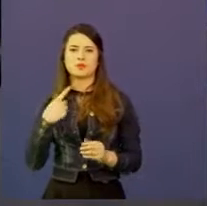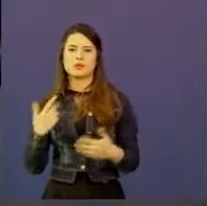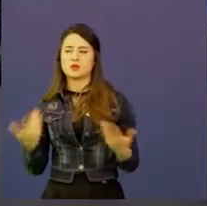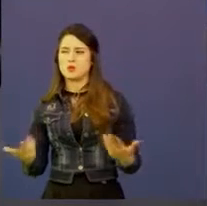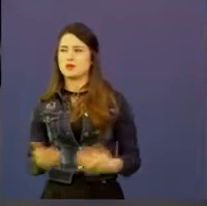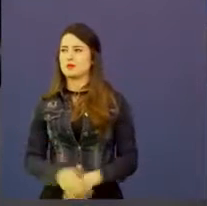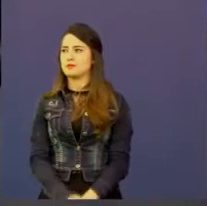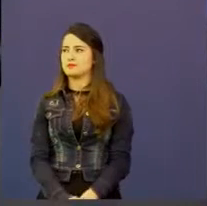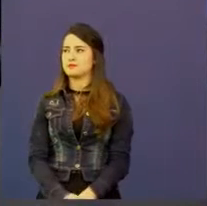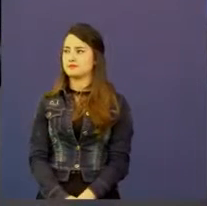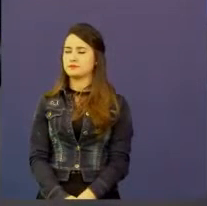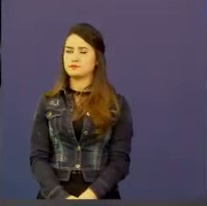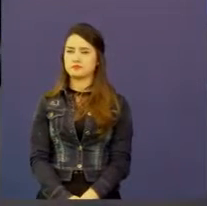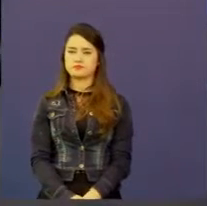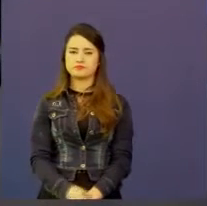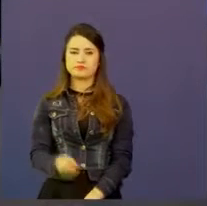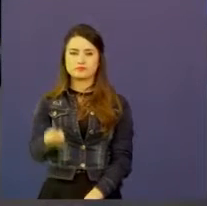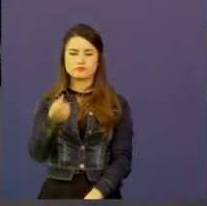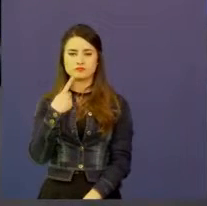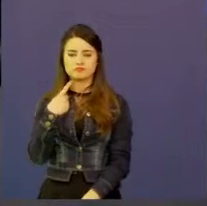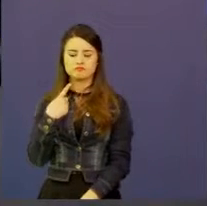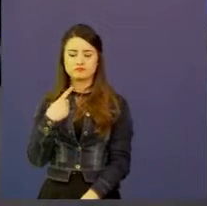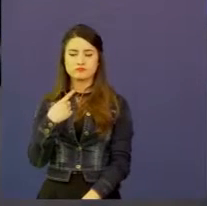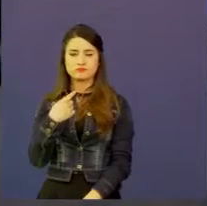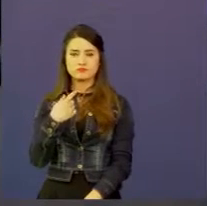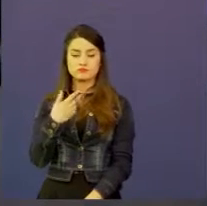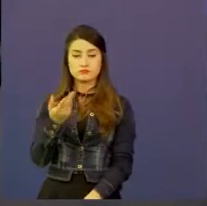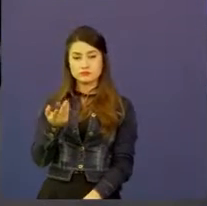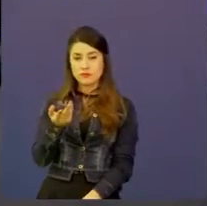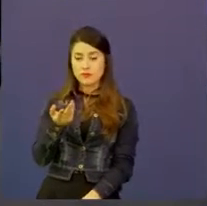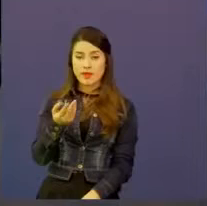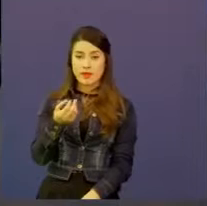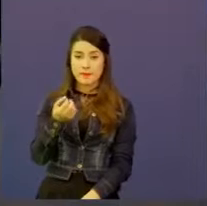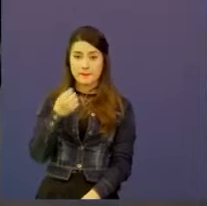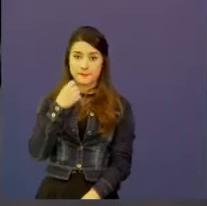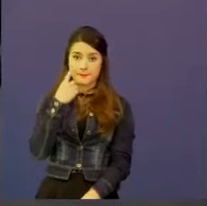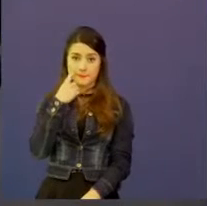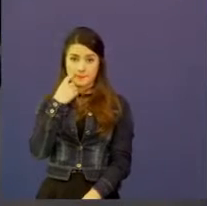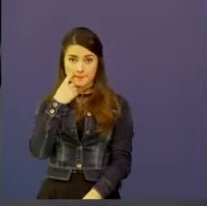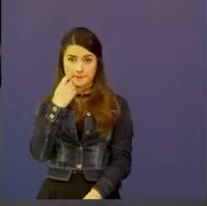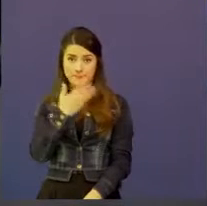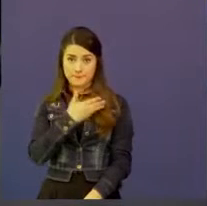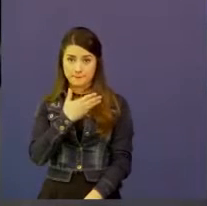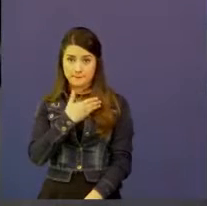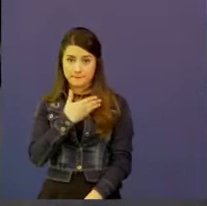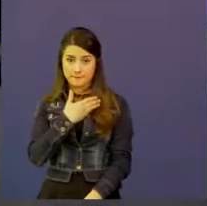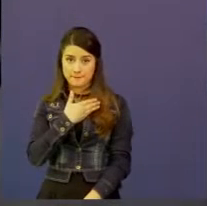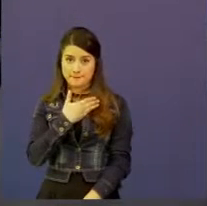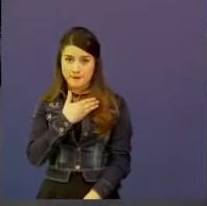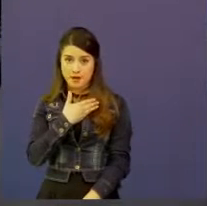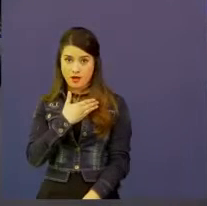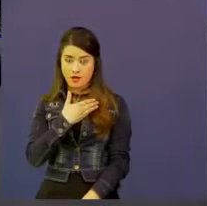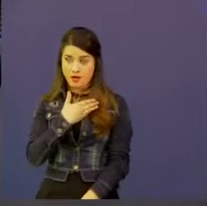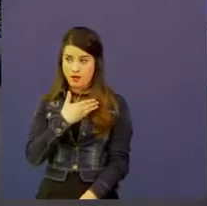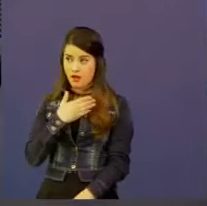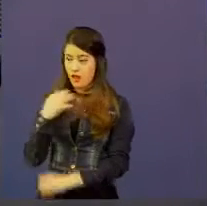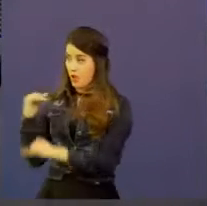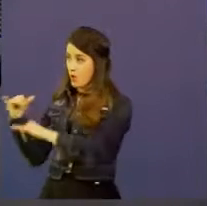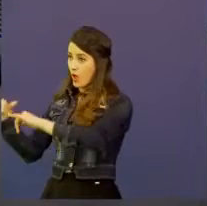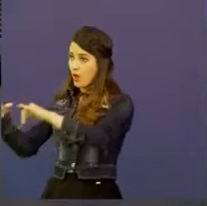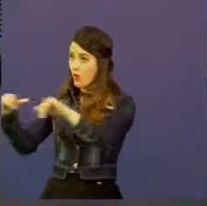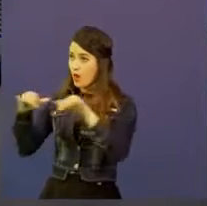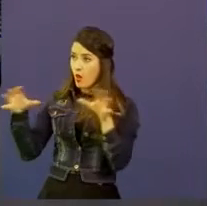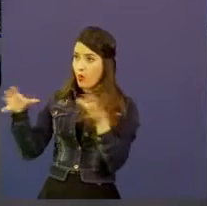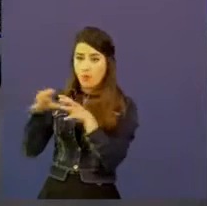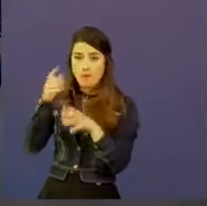precisamente los padres de familia deben hablar más con los padres. Entonces, una respuesta súper